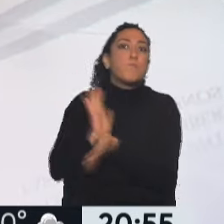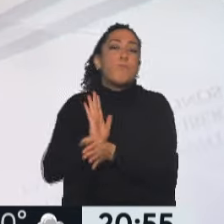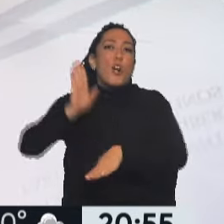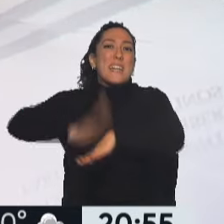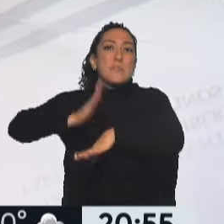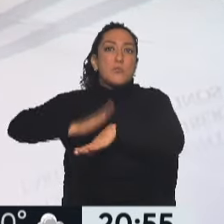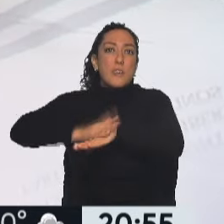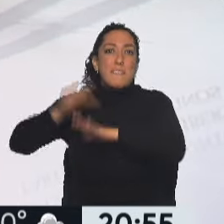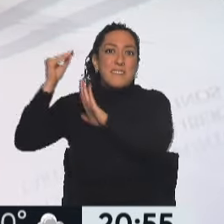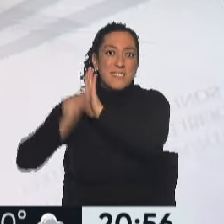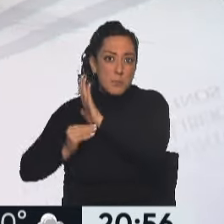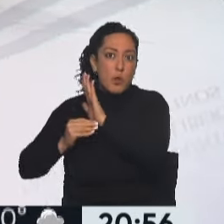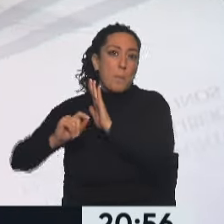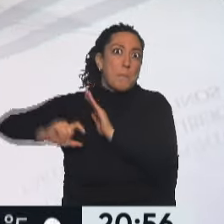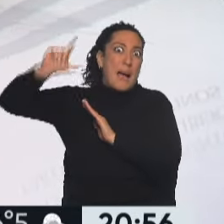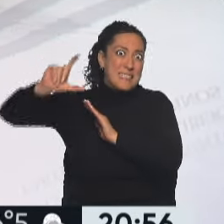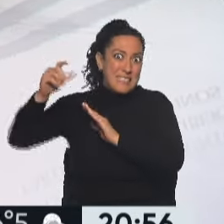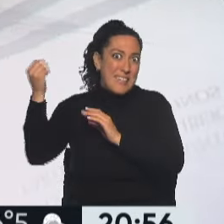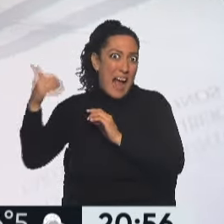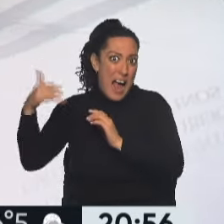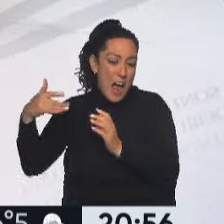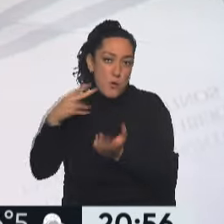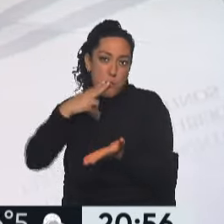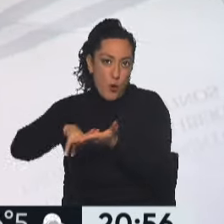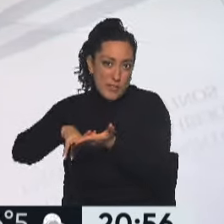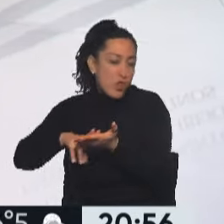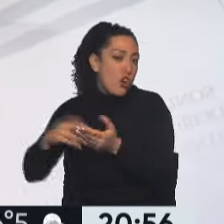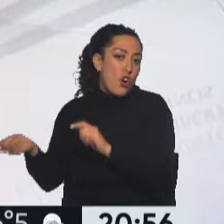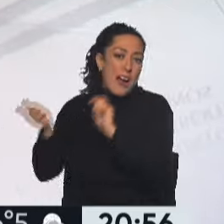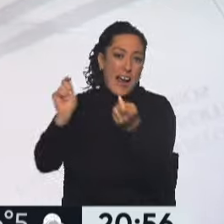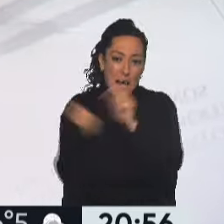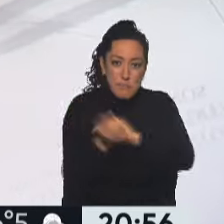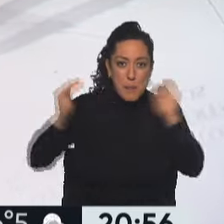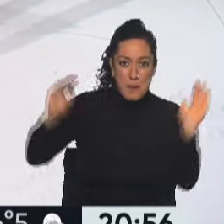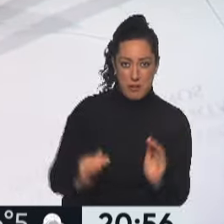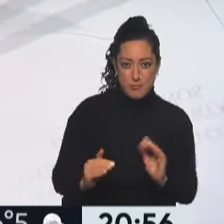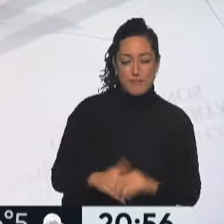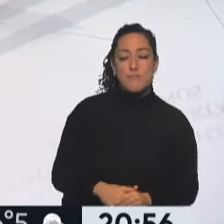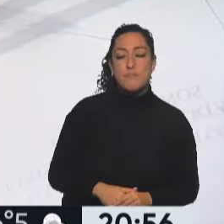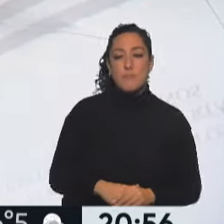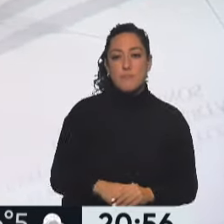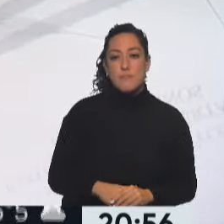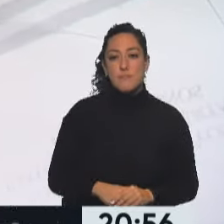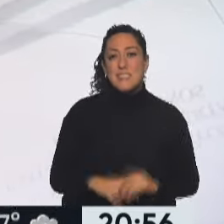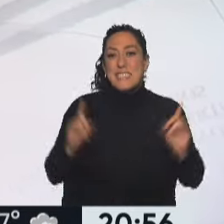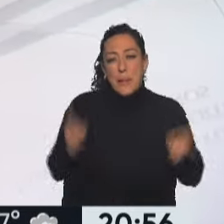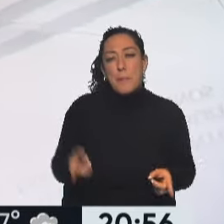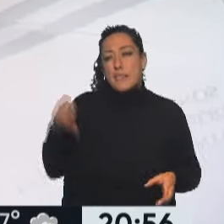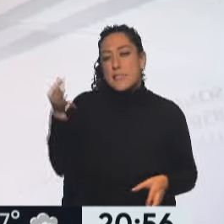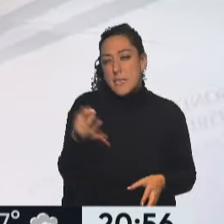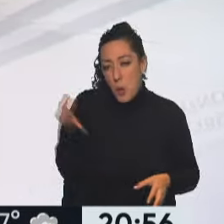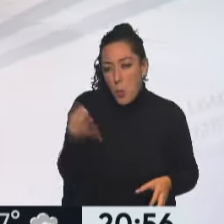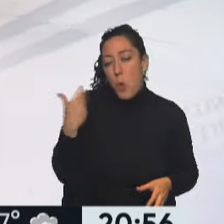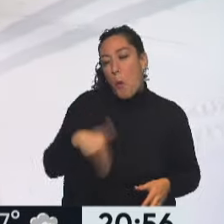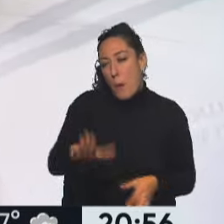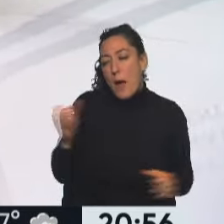inscripto con los costos que tiene en términos de impuestos. También estaría presente y casi seguro de que se va a